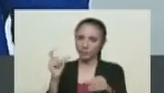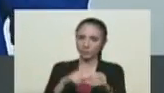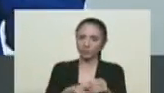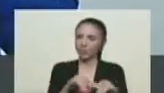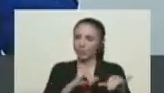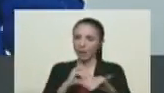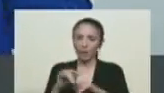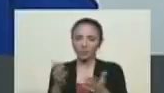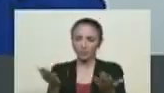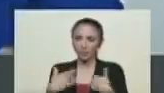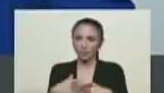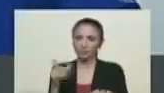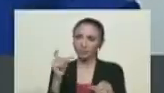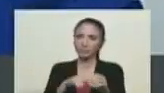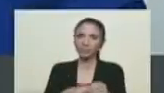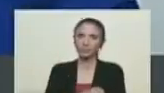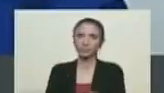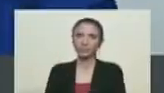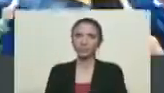ya.